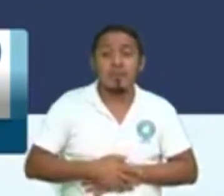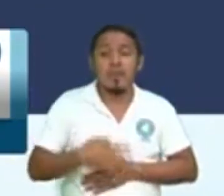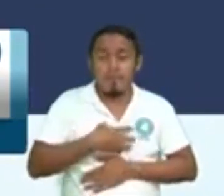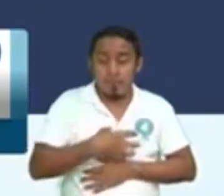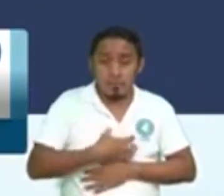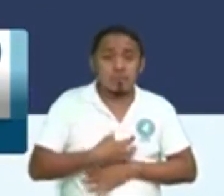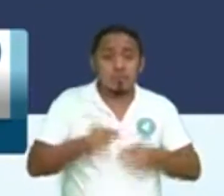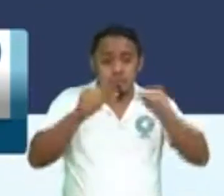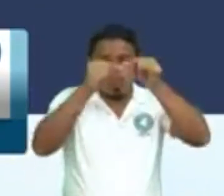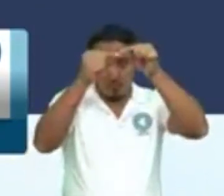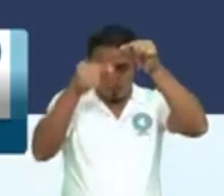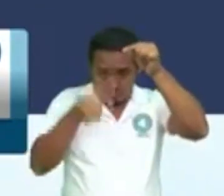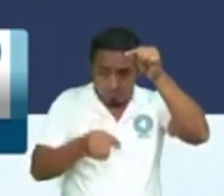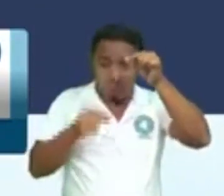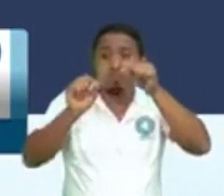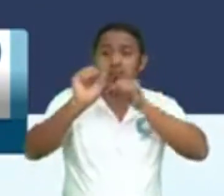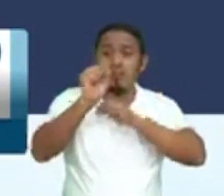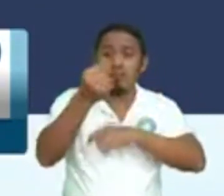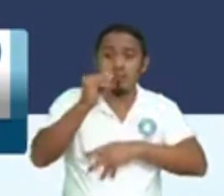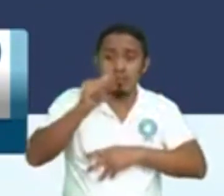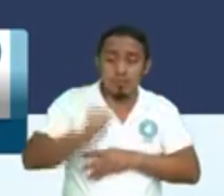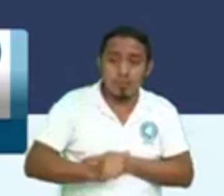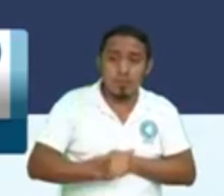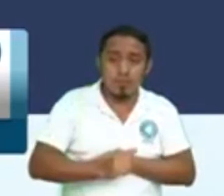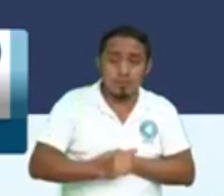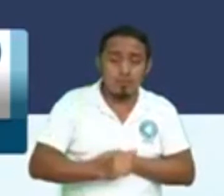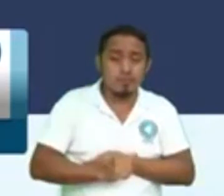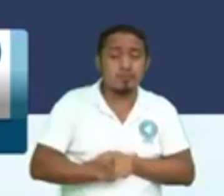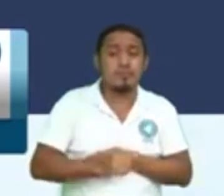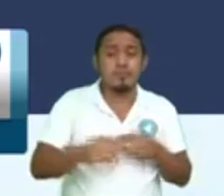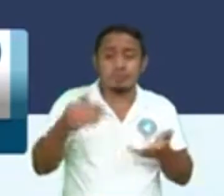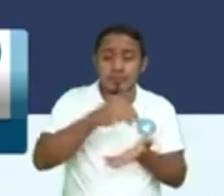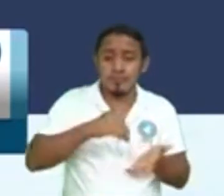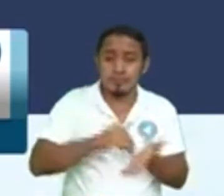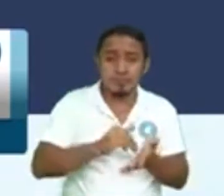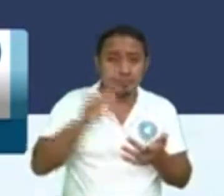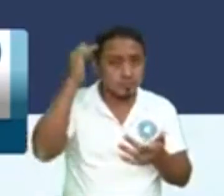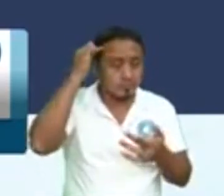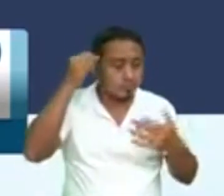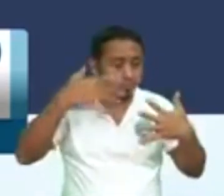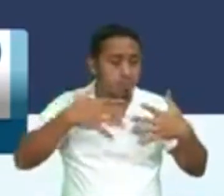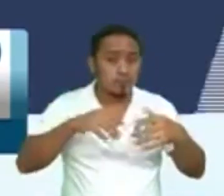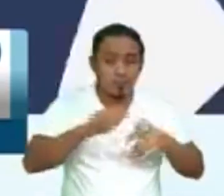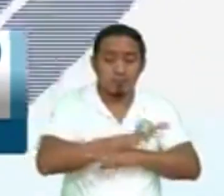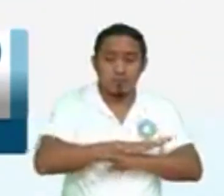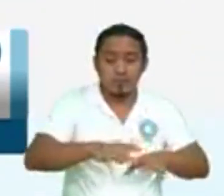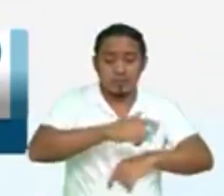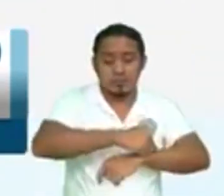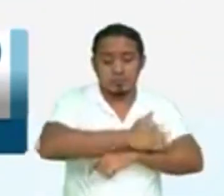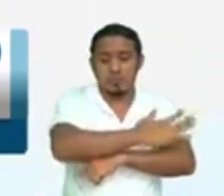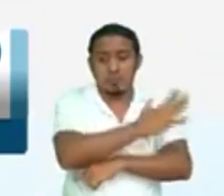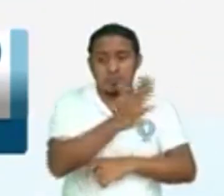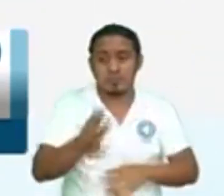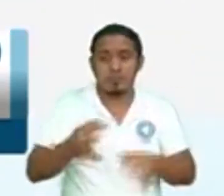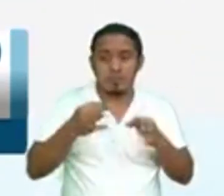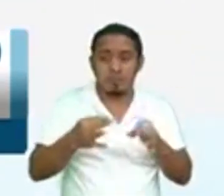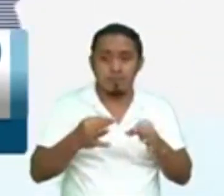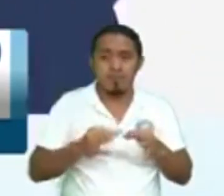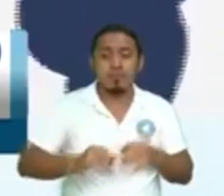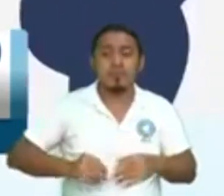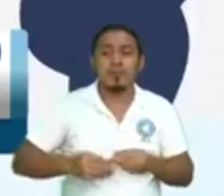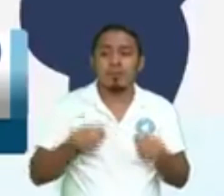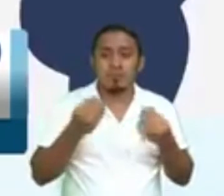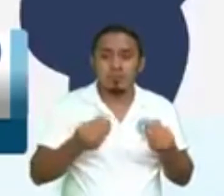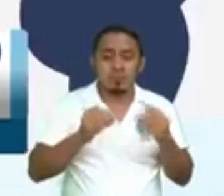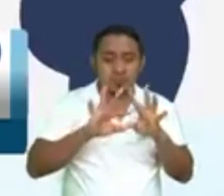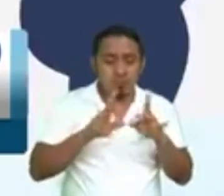el sistema nervioso central se desarrolla desde el inicio hasta el final del embarazo, hasta las últimas semanas del embarazo. Entonces, por eso es, y todas muchas mujeres